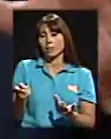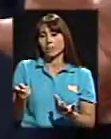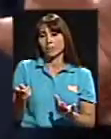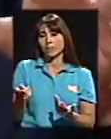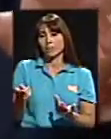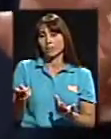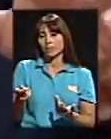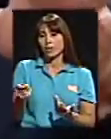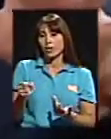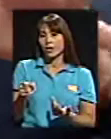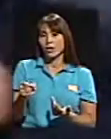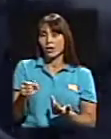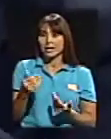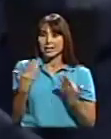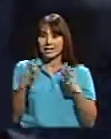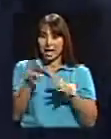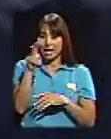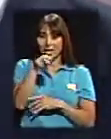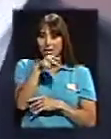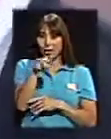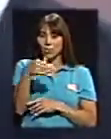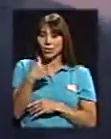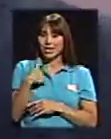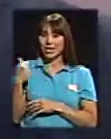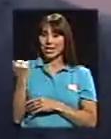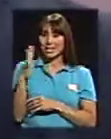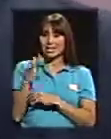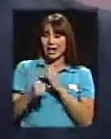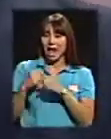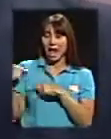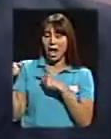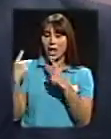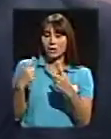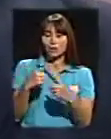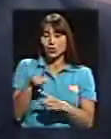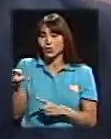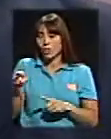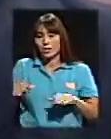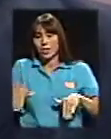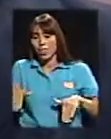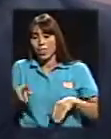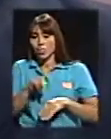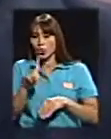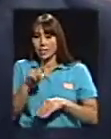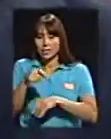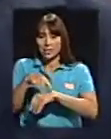a los cuales el euro se va aproximando, pero sí va